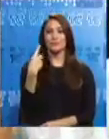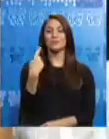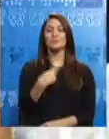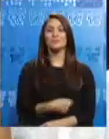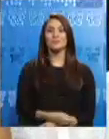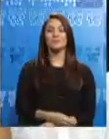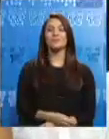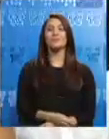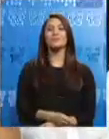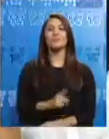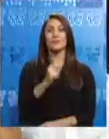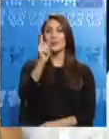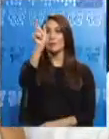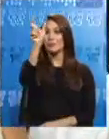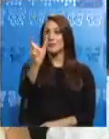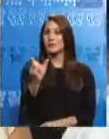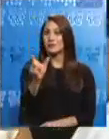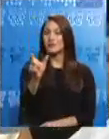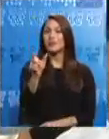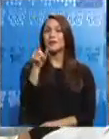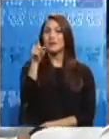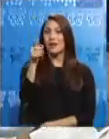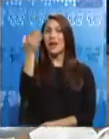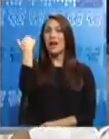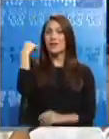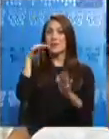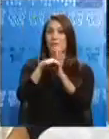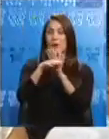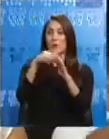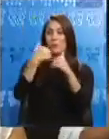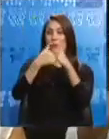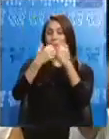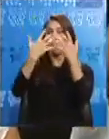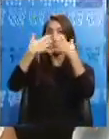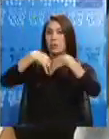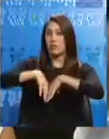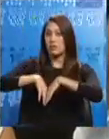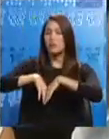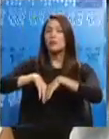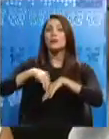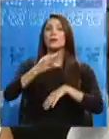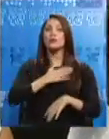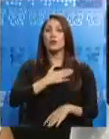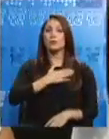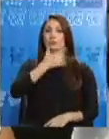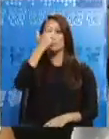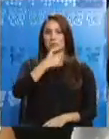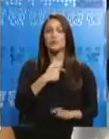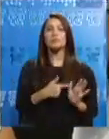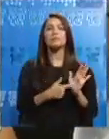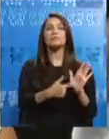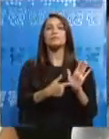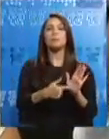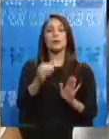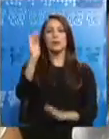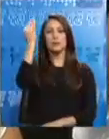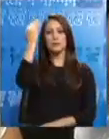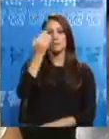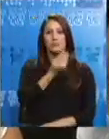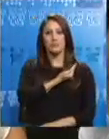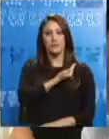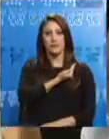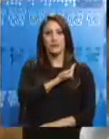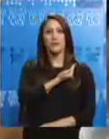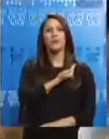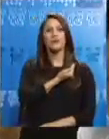Entre una persona que causó el feriado bancario y una persona que tiene como emblema la misión Manuel Espejo,